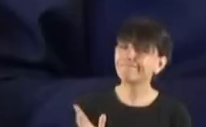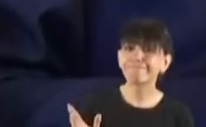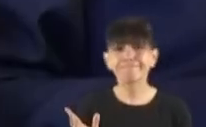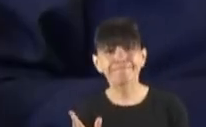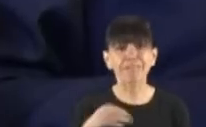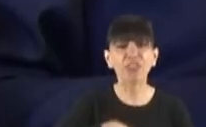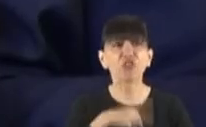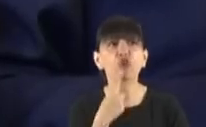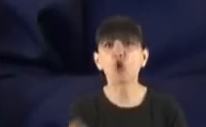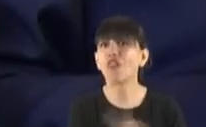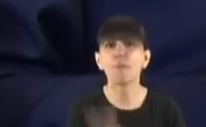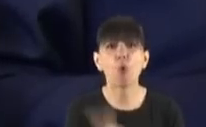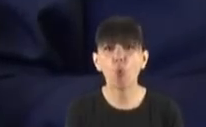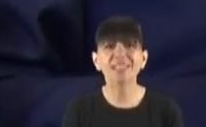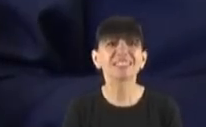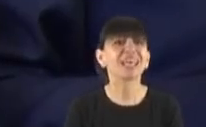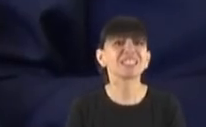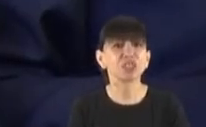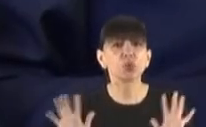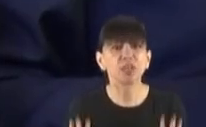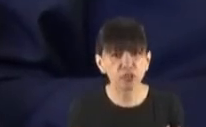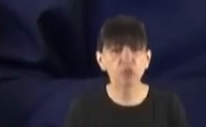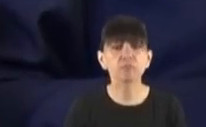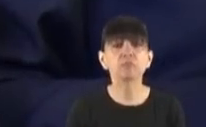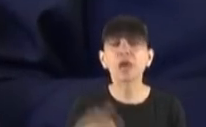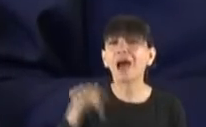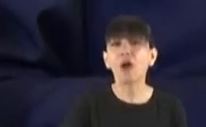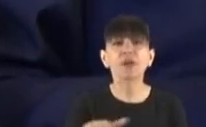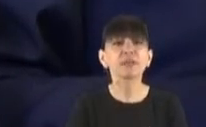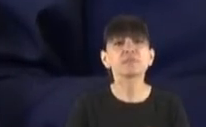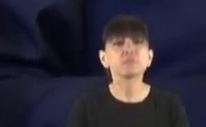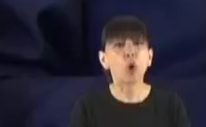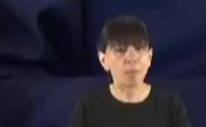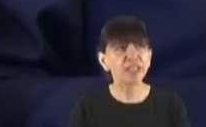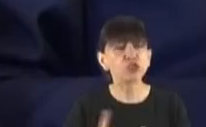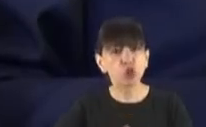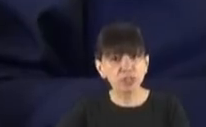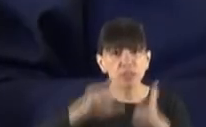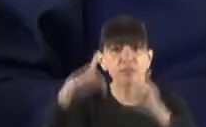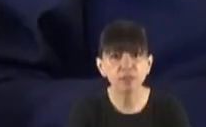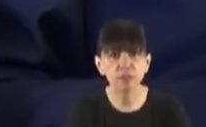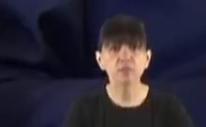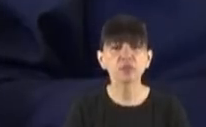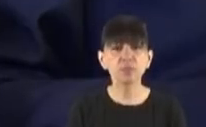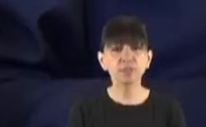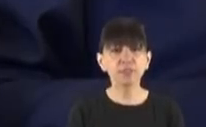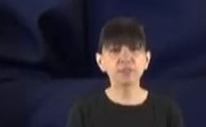vivir, pero es un tiempo de profunda transformación y de silenciosa